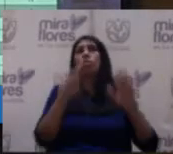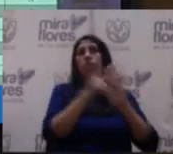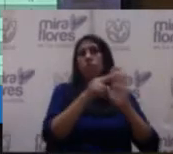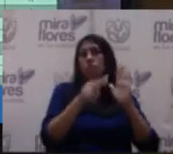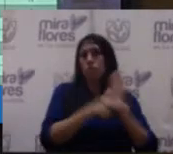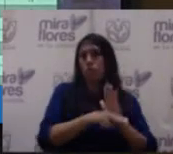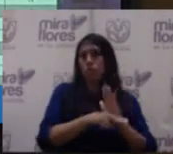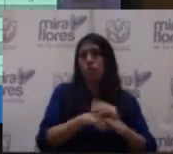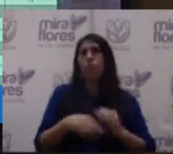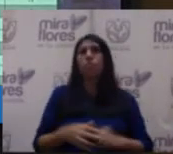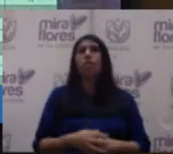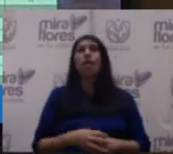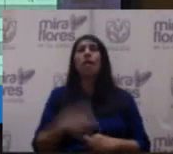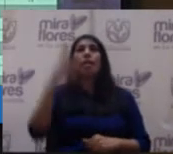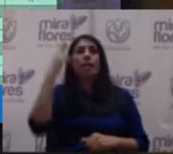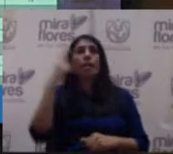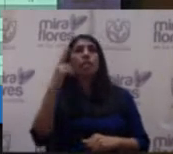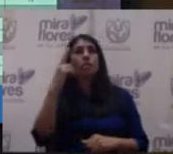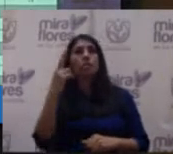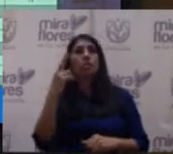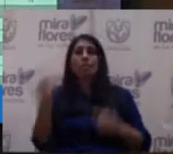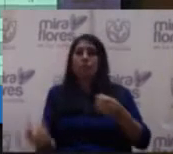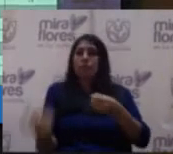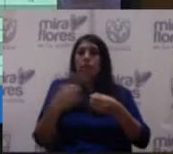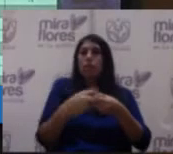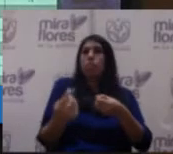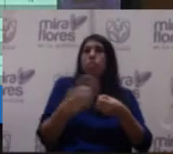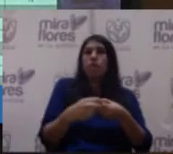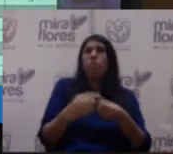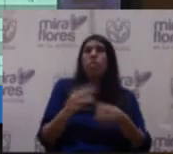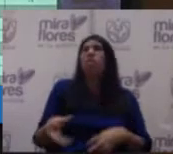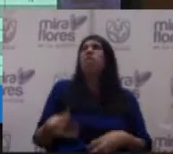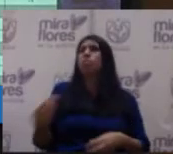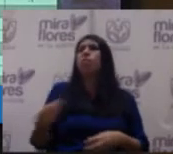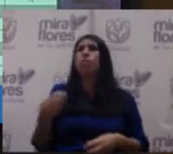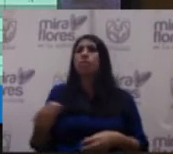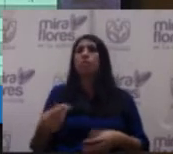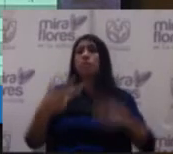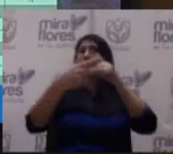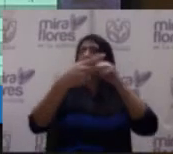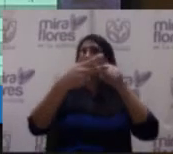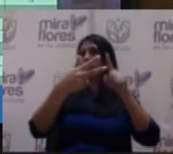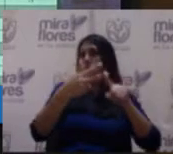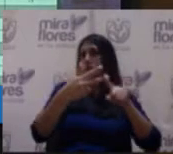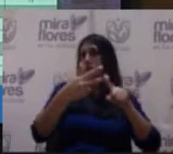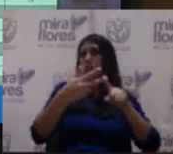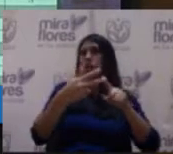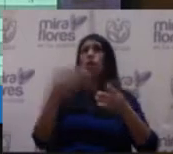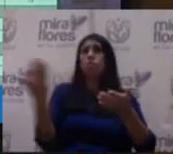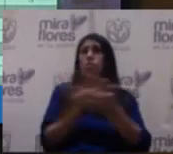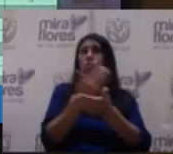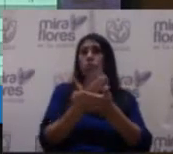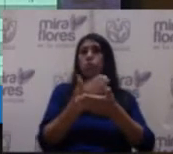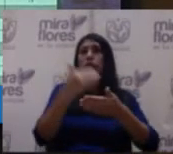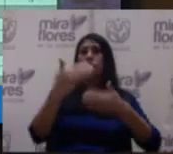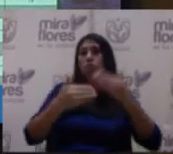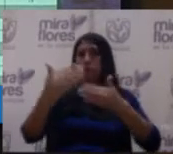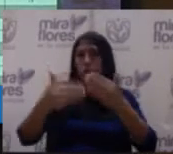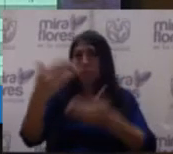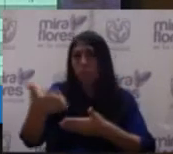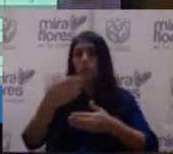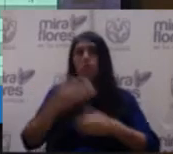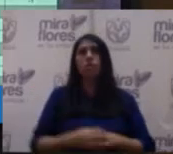se han, o mejor dicho, las razones por las cuales se incorporan tienen que ver básicamente con tres aspectos. Nuevos procedimientos para lo que